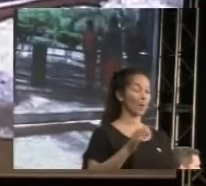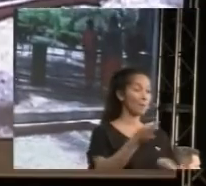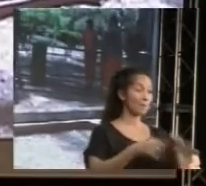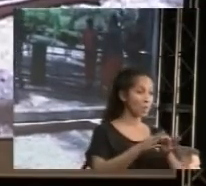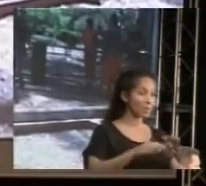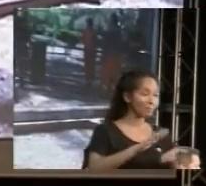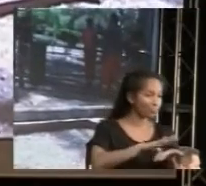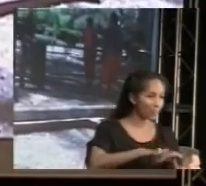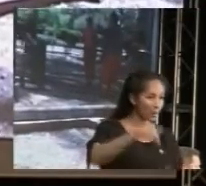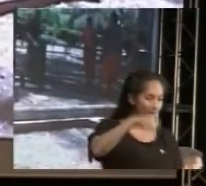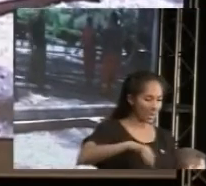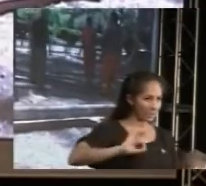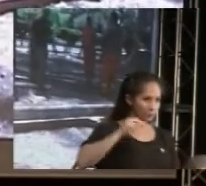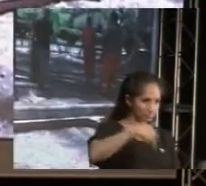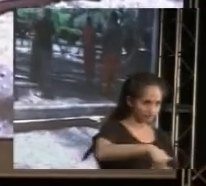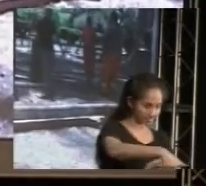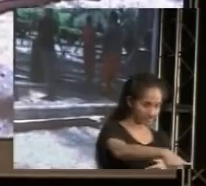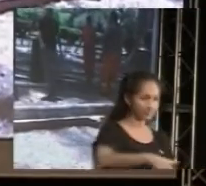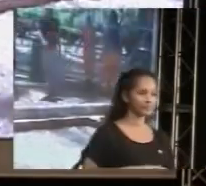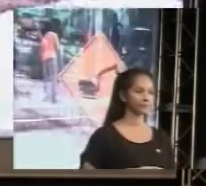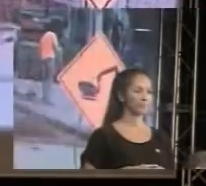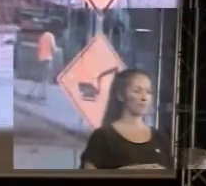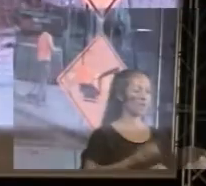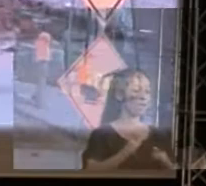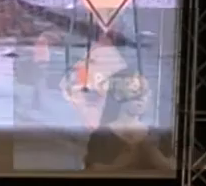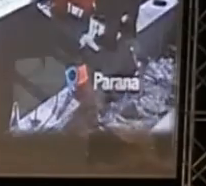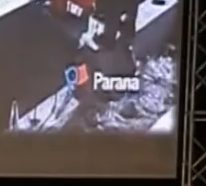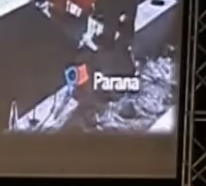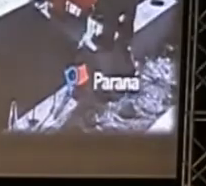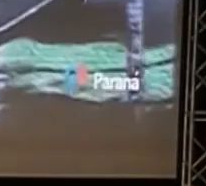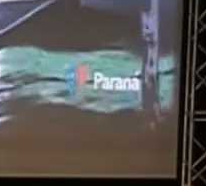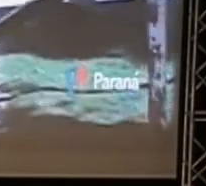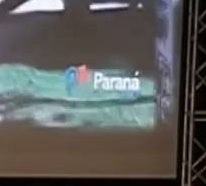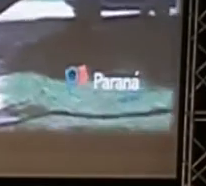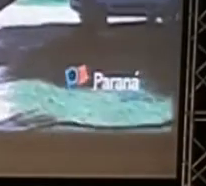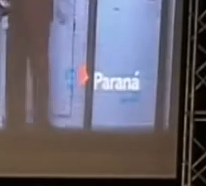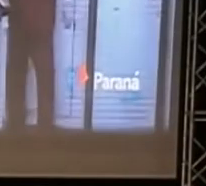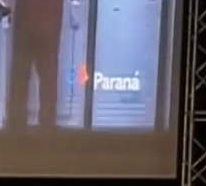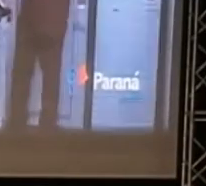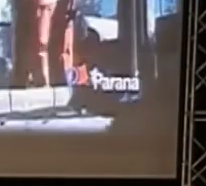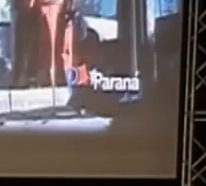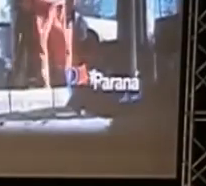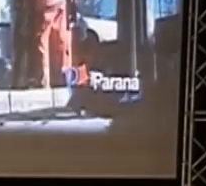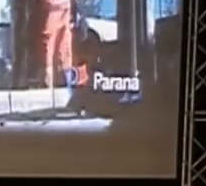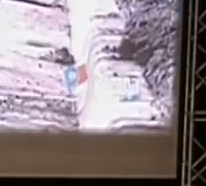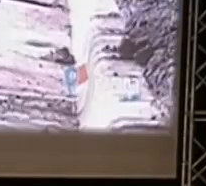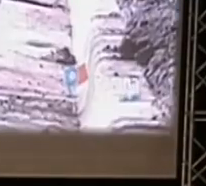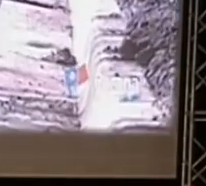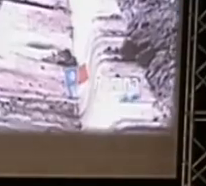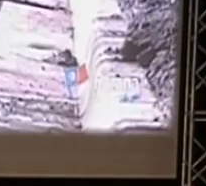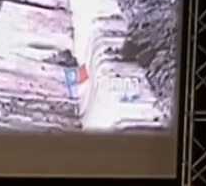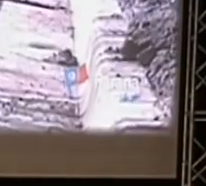tenemos previsto para este año, transformador para el tránsito y el transporte, es el del Metrobús combinado con